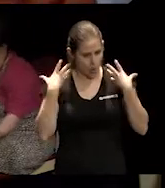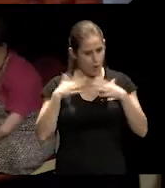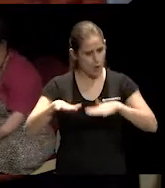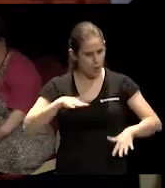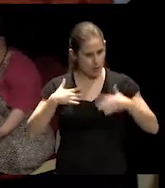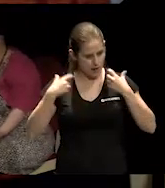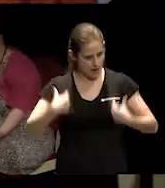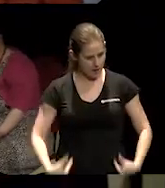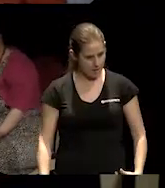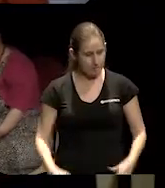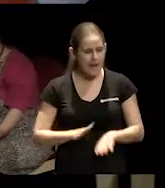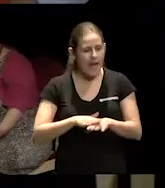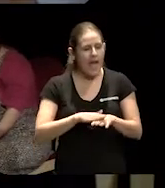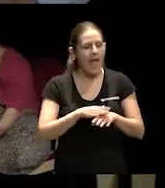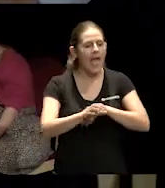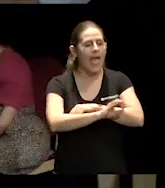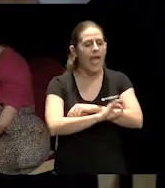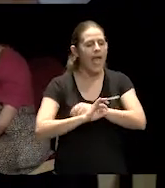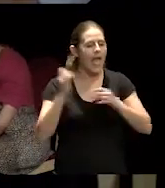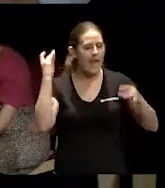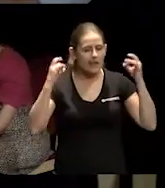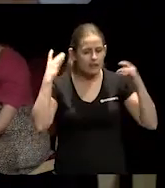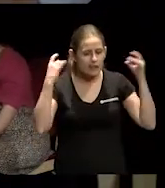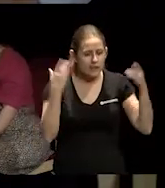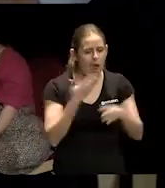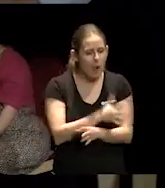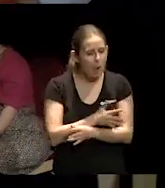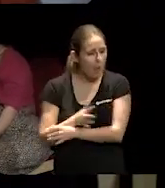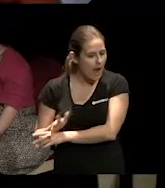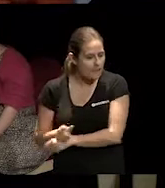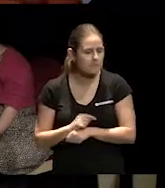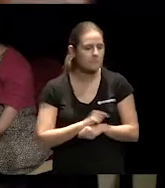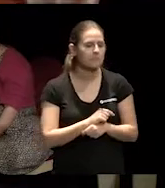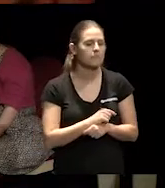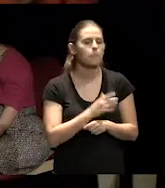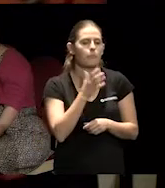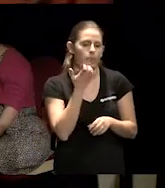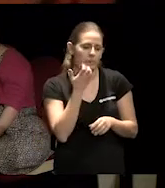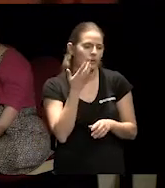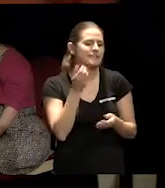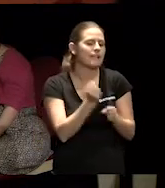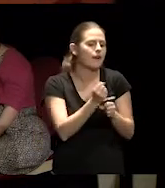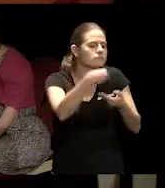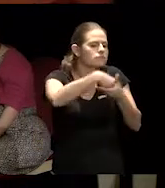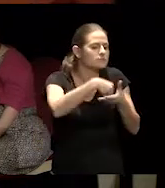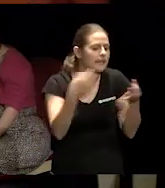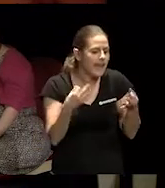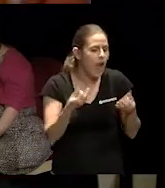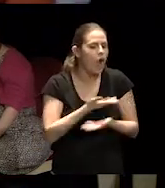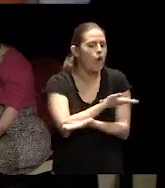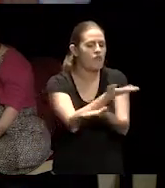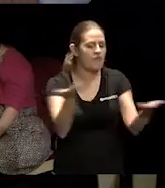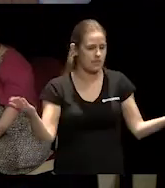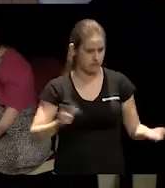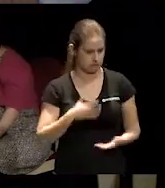que seguramente todos y todas conocemos, en los que trabajar sobre todo la confianza en uno mismo y también que